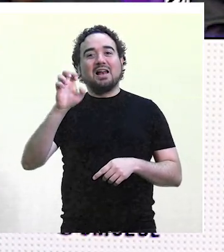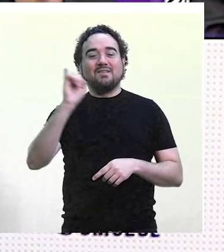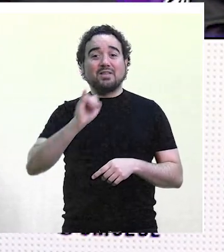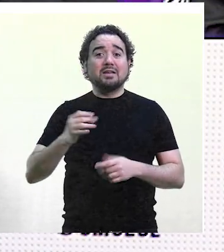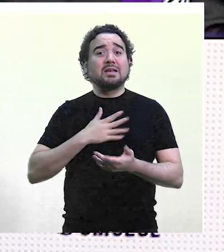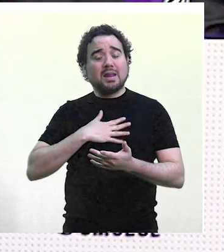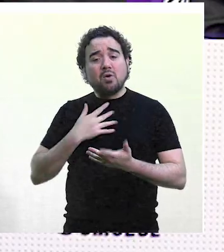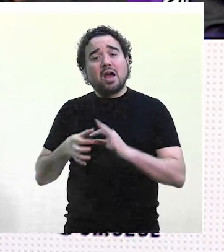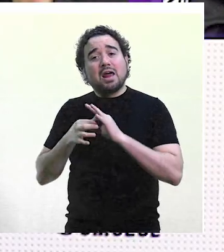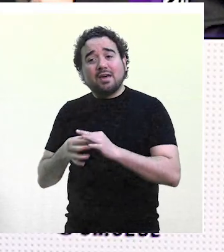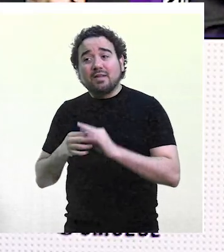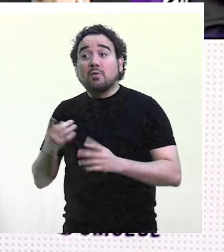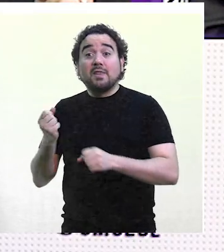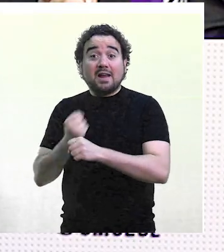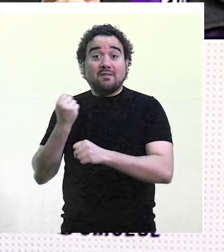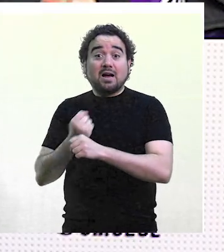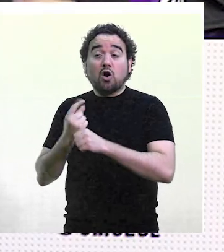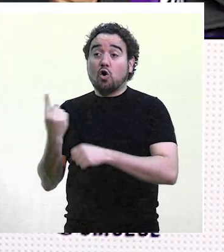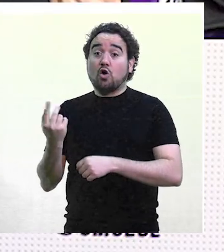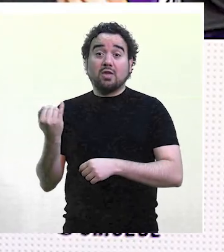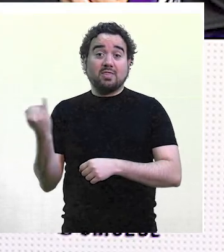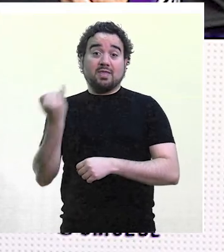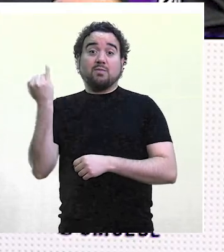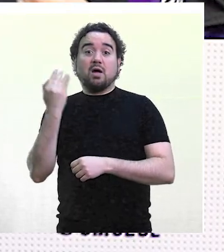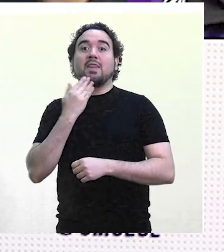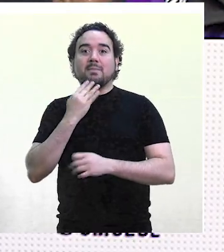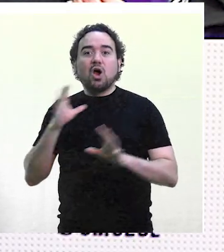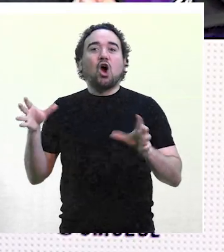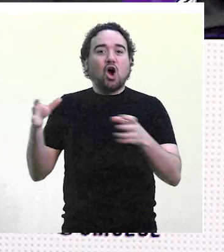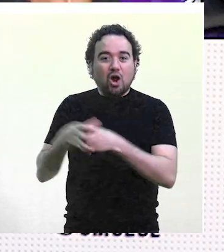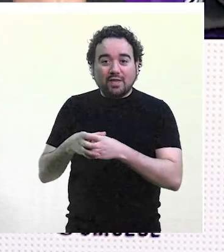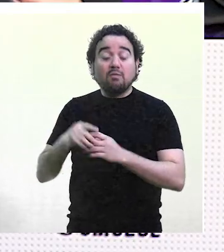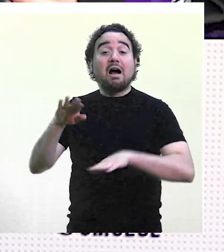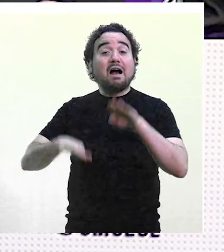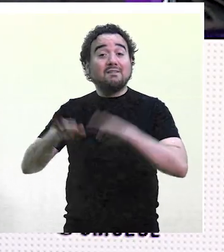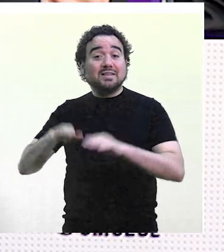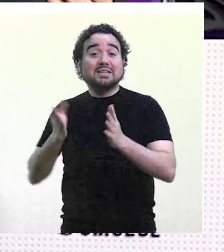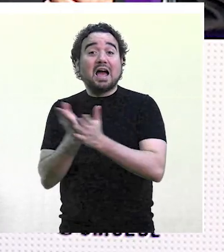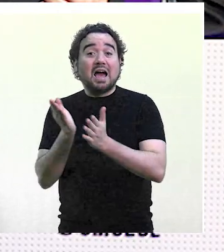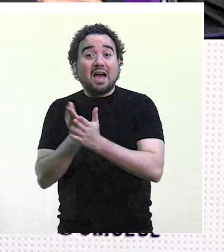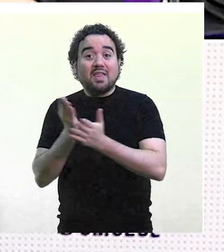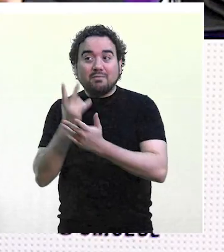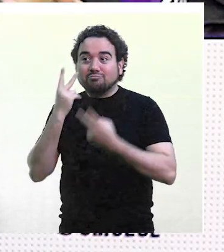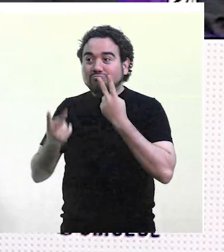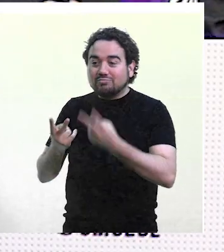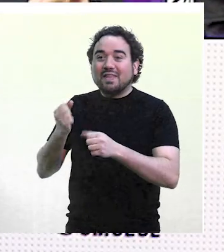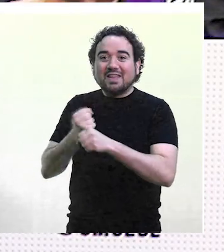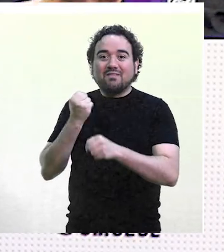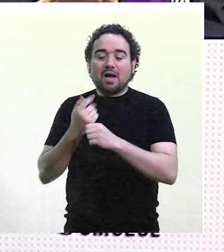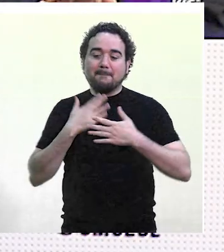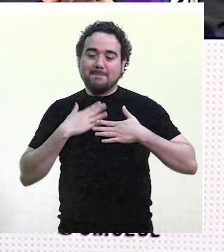que agradecerle a Ana que además de hacer un trabajo individual, ha hecho un trabajo colectivo. Por supuesto. Y muchas veces en la